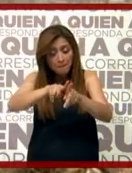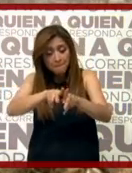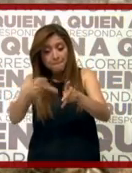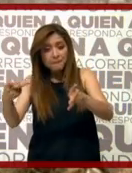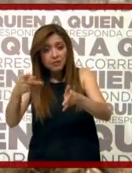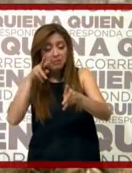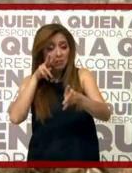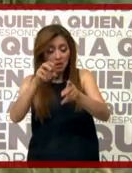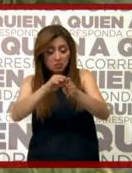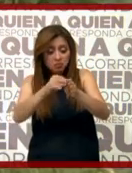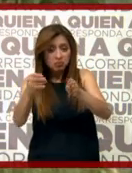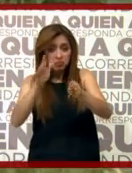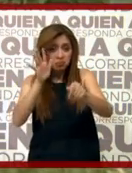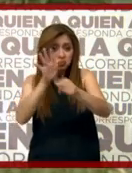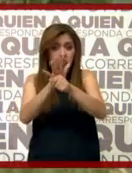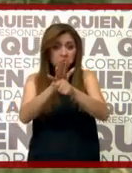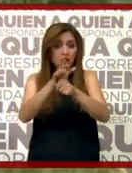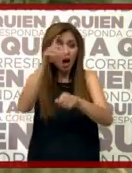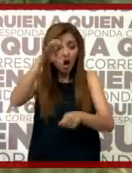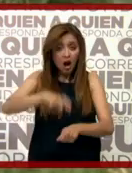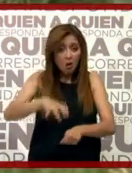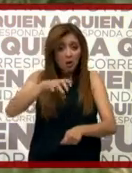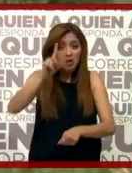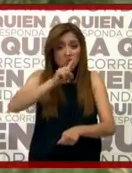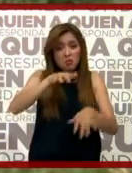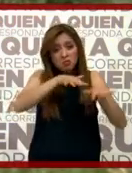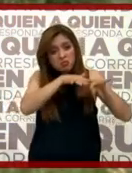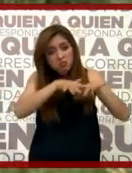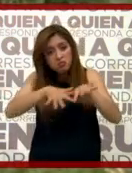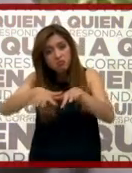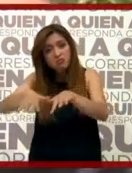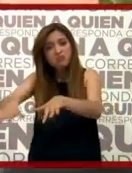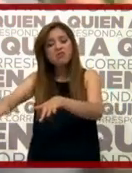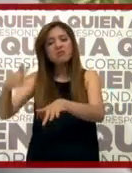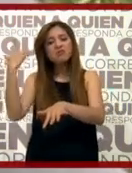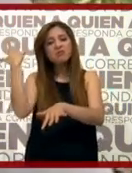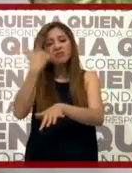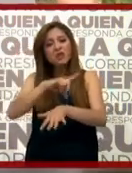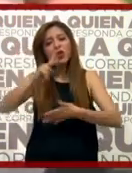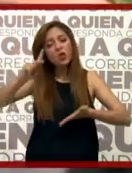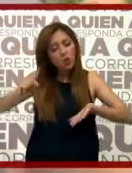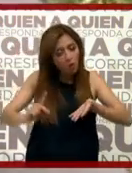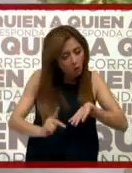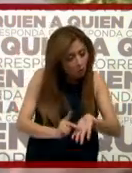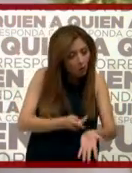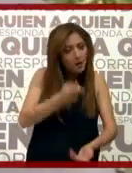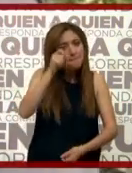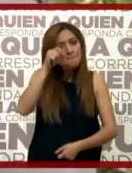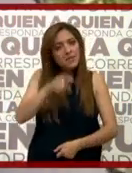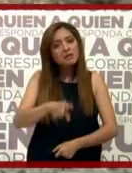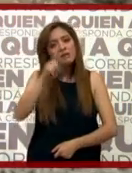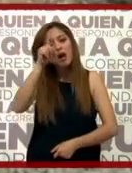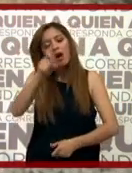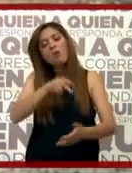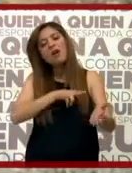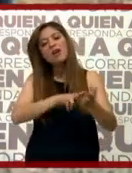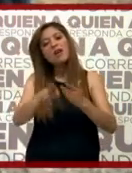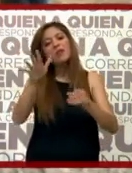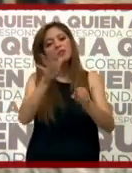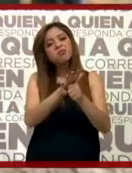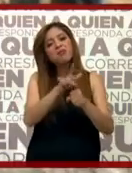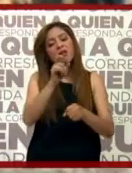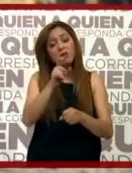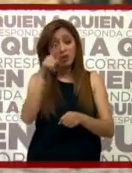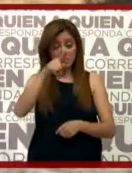cuentas lo que se queda estancado ya no es el agua de la lluvia, es el agua del drenaje el que se queda y es volver a lo mismo, es agua sucia, aguas negras. Es por eso